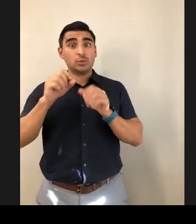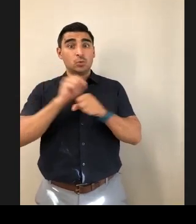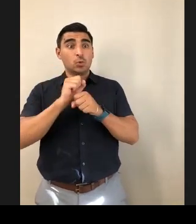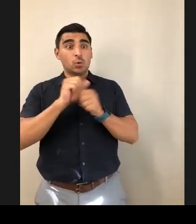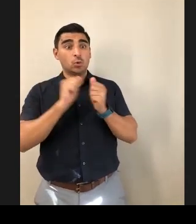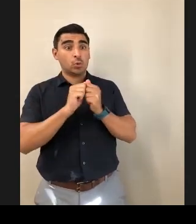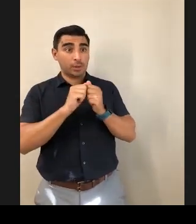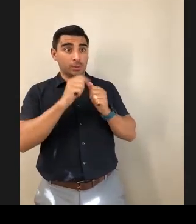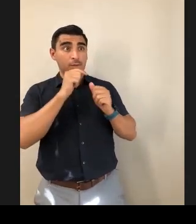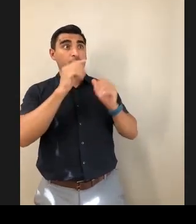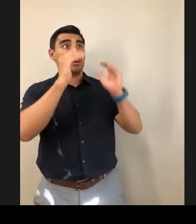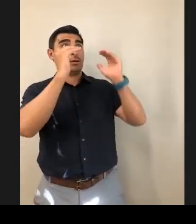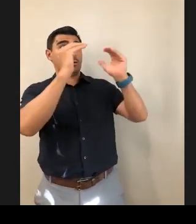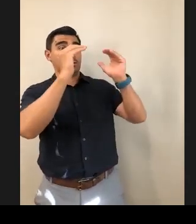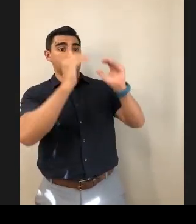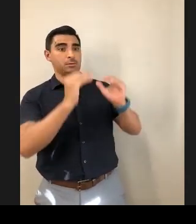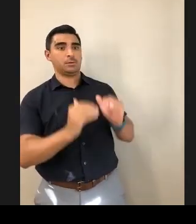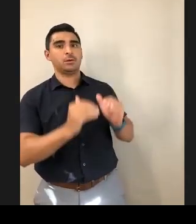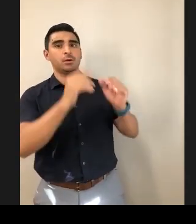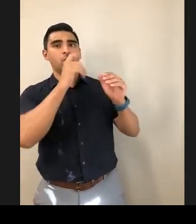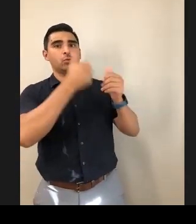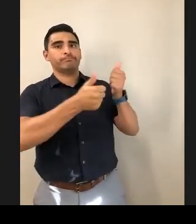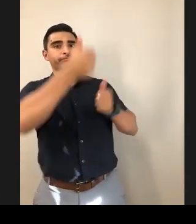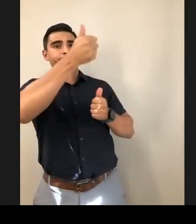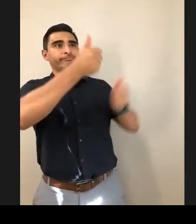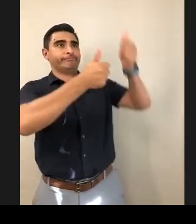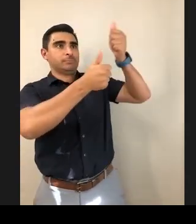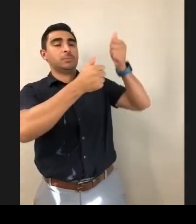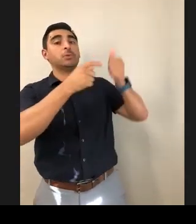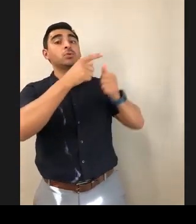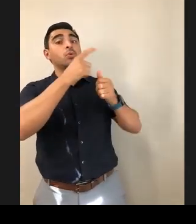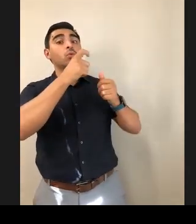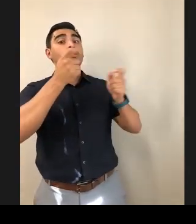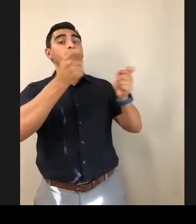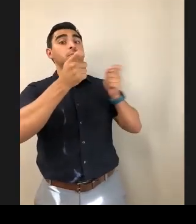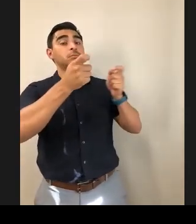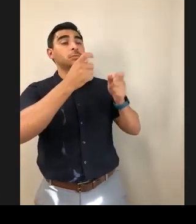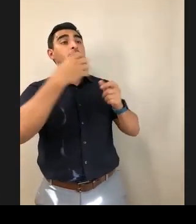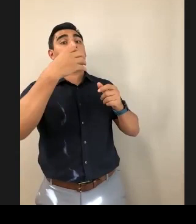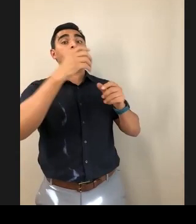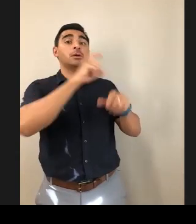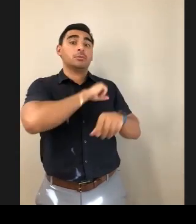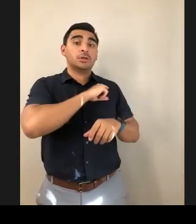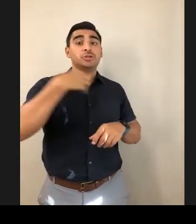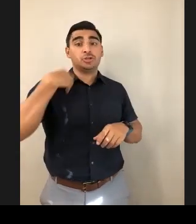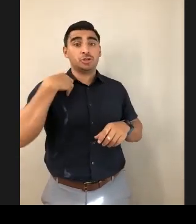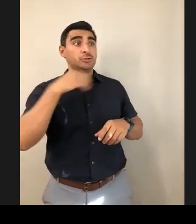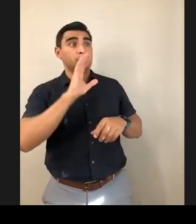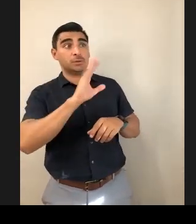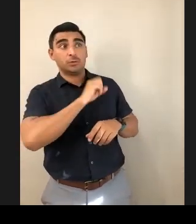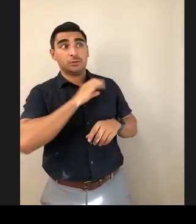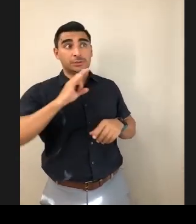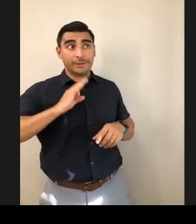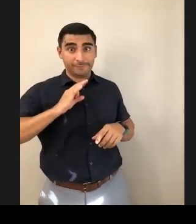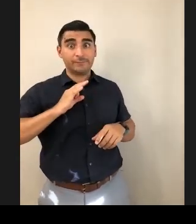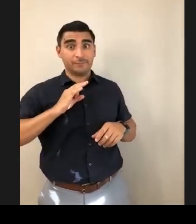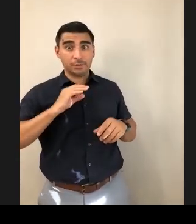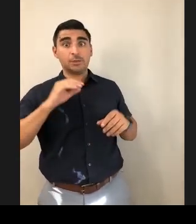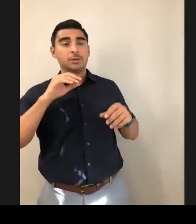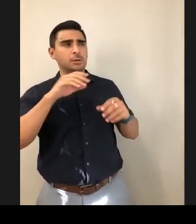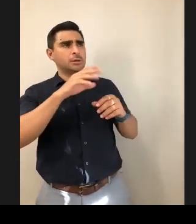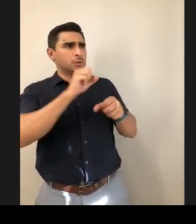enfoque que mencionaba Chris. Muchas veces trabajo con comandantes o jefes de la policía que